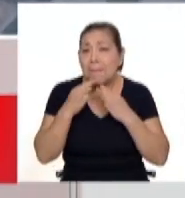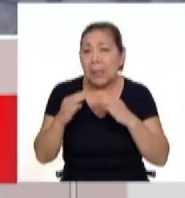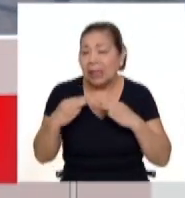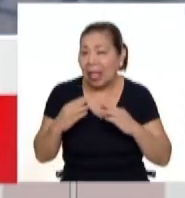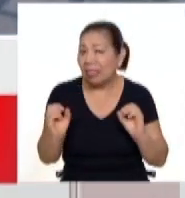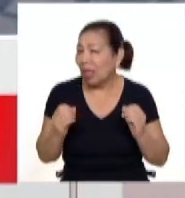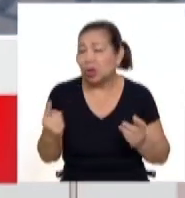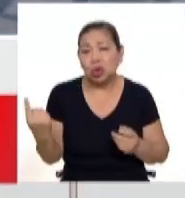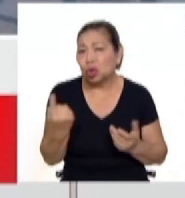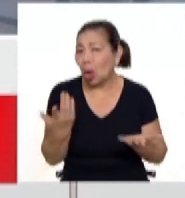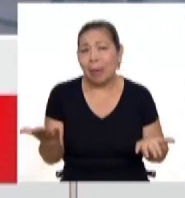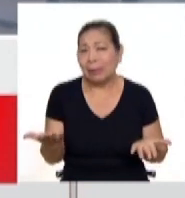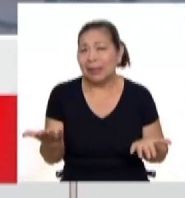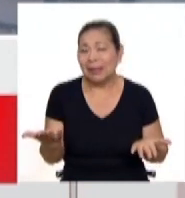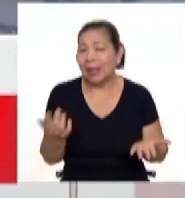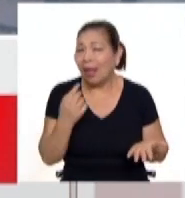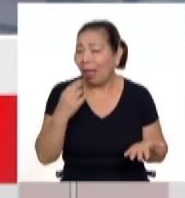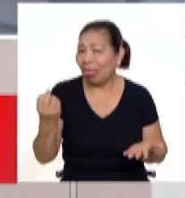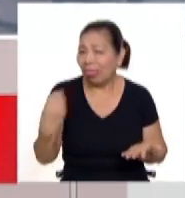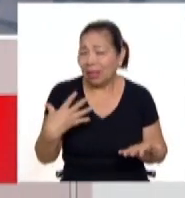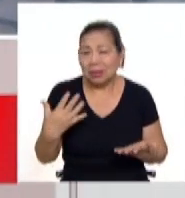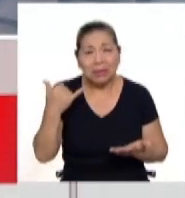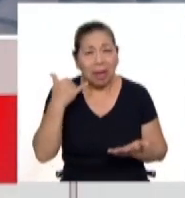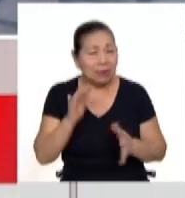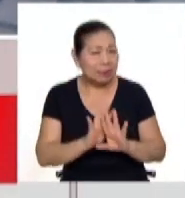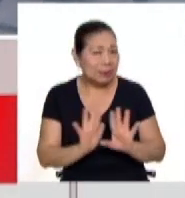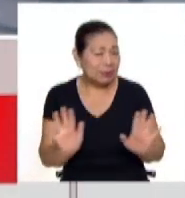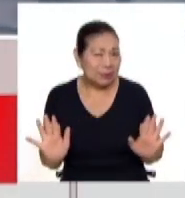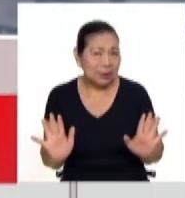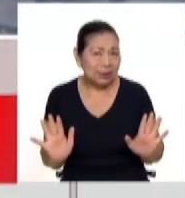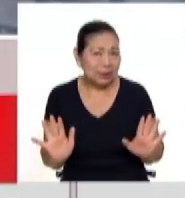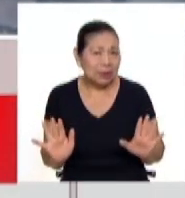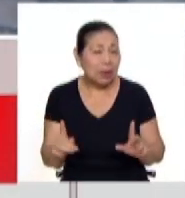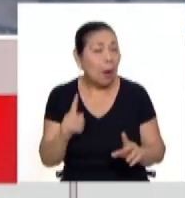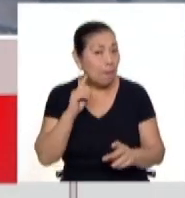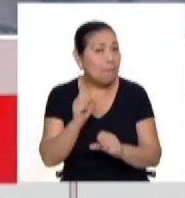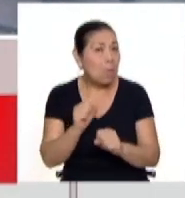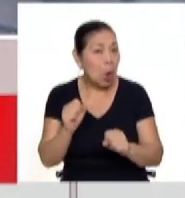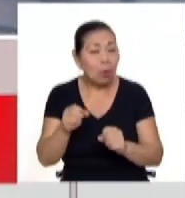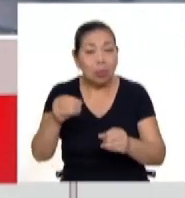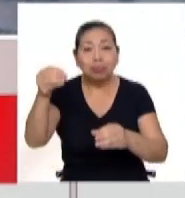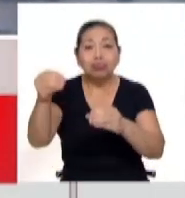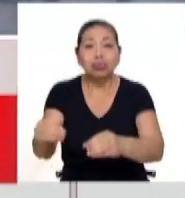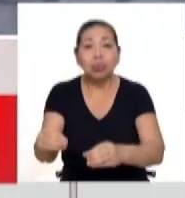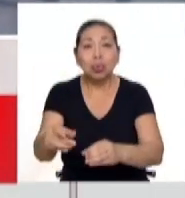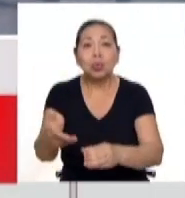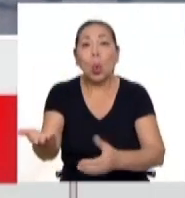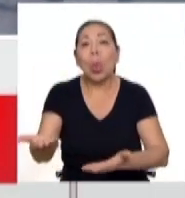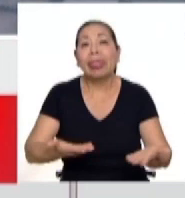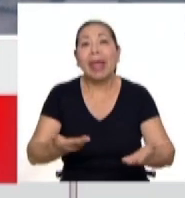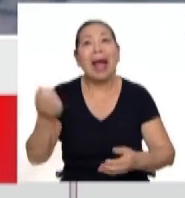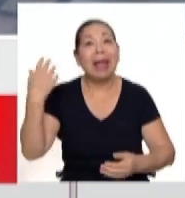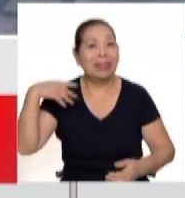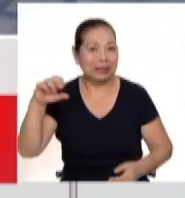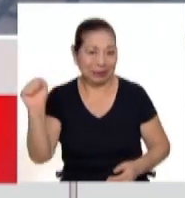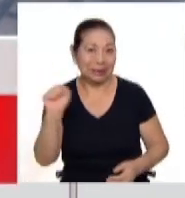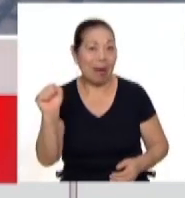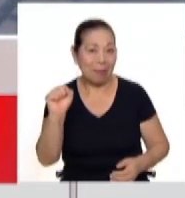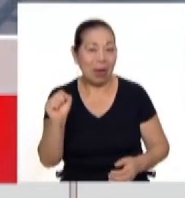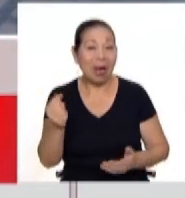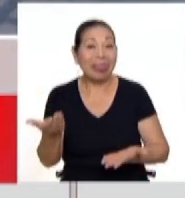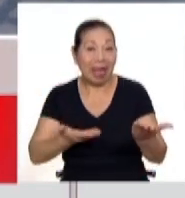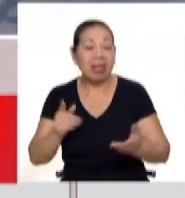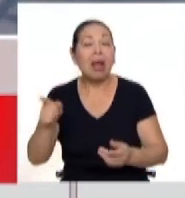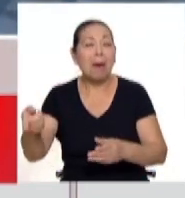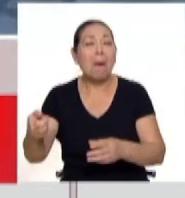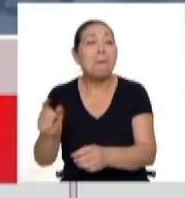mensajes, sencillamente ha señalado que pues los artefactos explosivos fueron colocados en su negocio el día sábado y el día